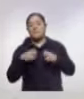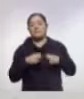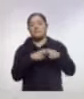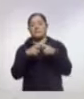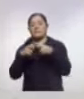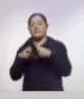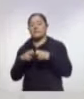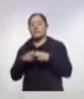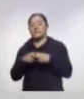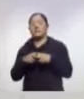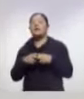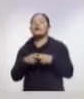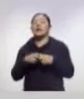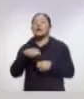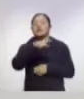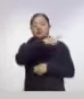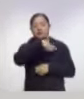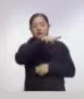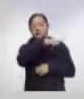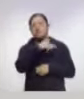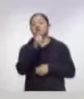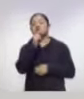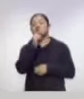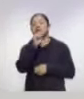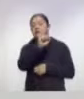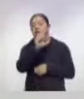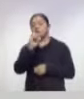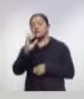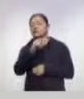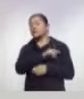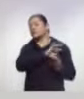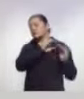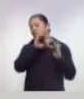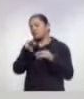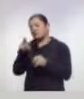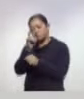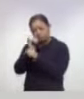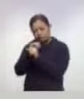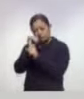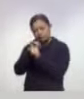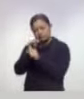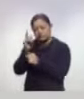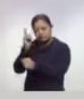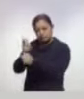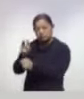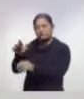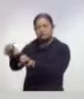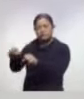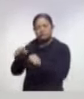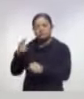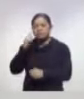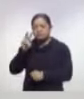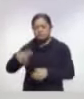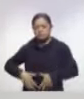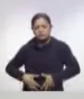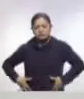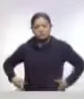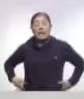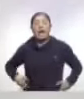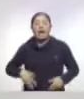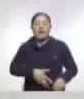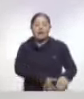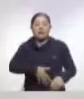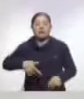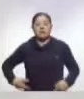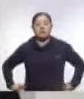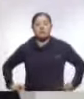acometedora. Elementos de la SSC procedieron a indagar al masculino y detectaron a la altura de su cintura un arma de fuego tipo